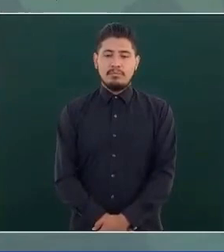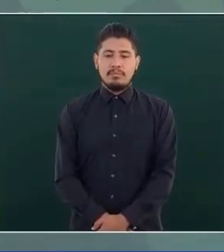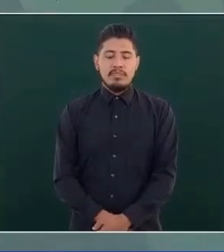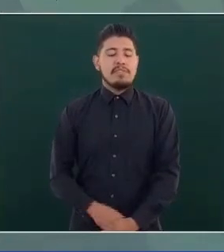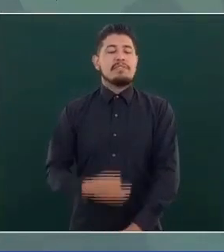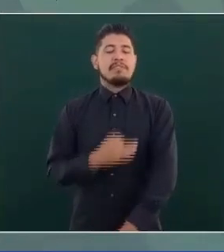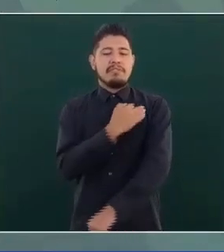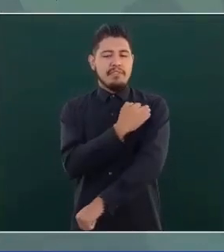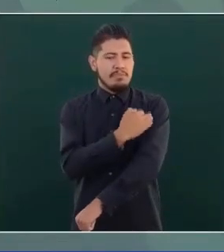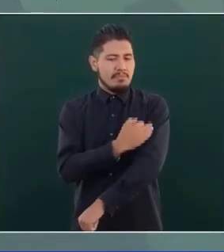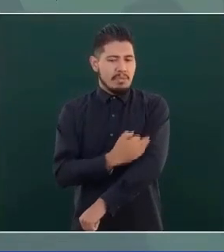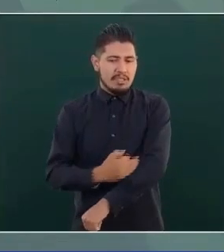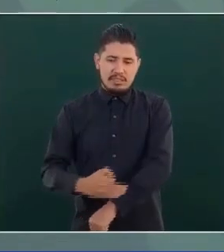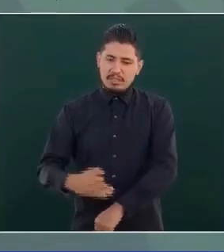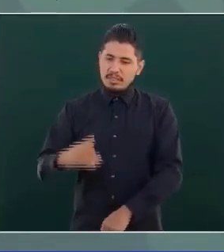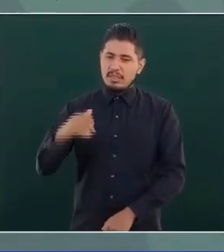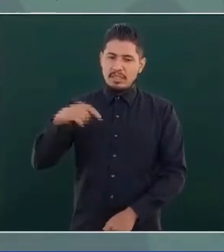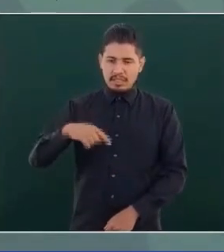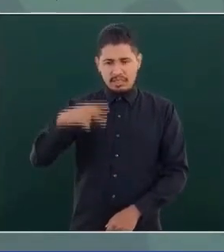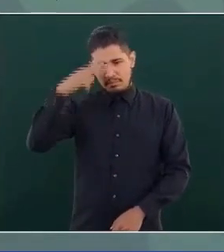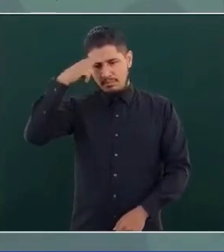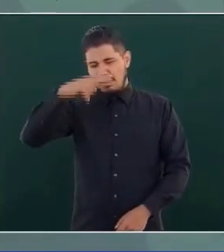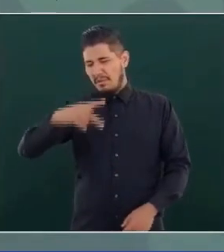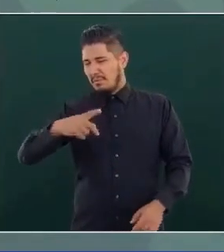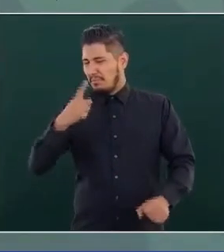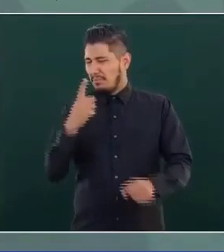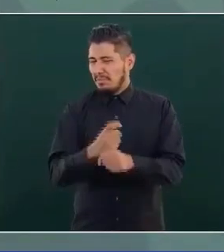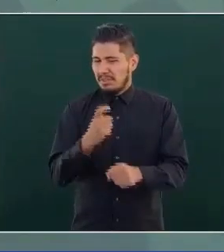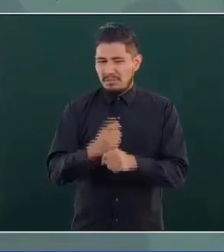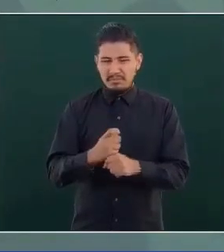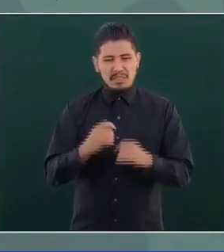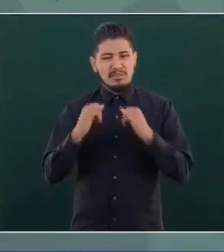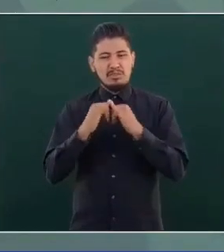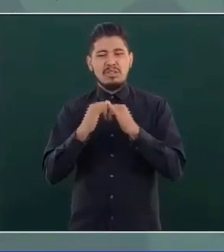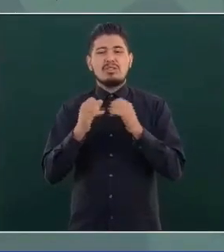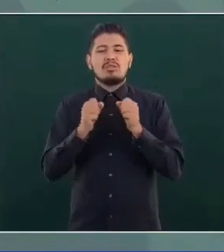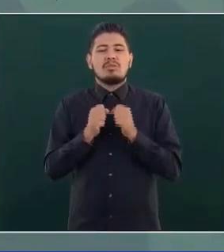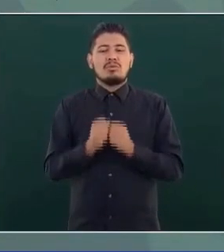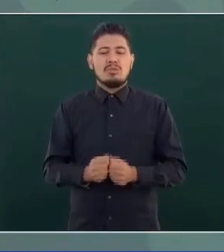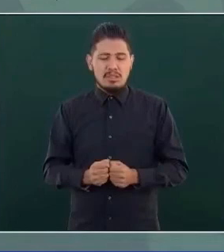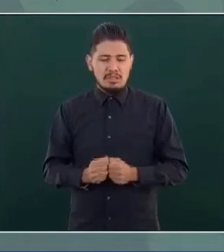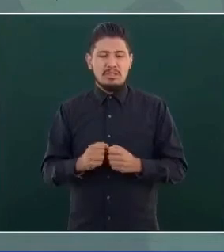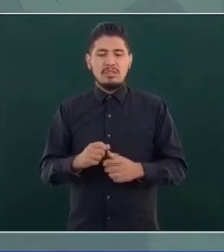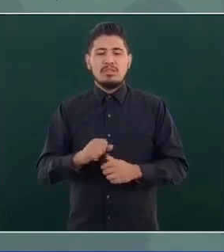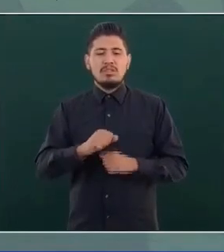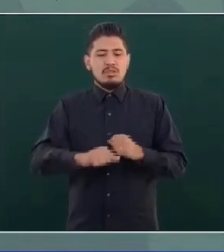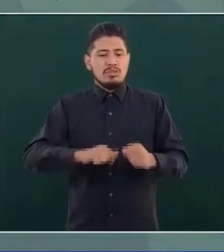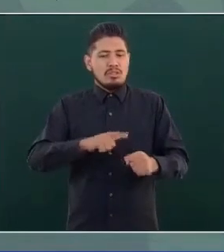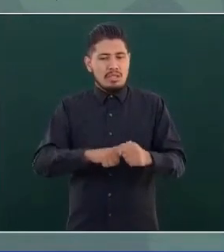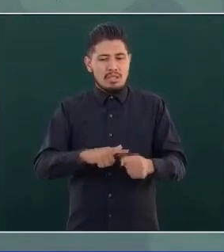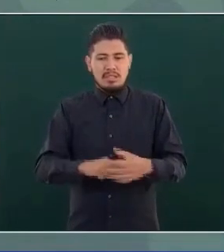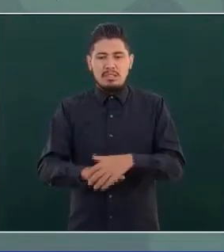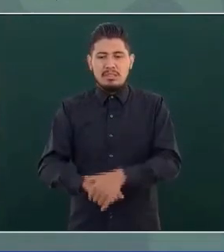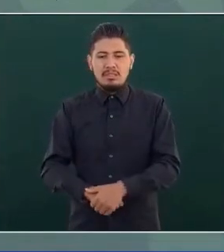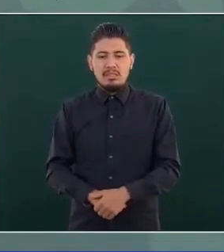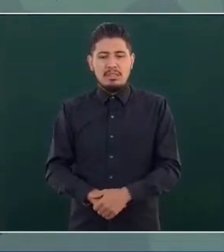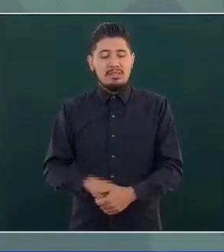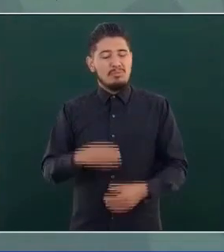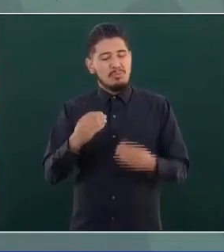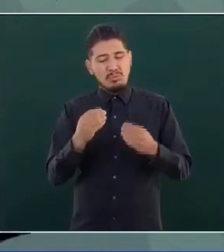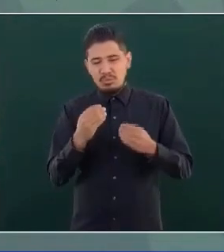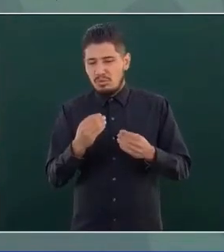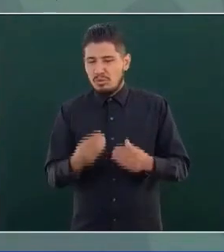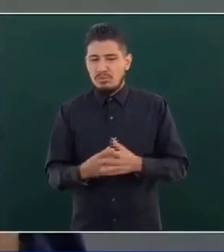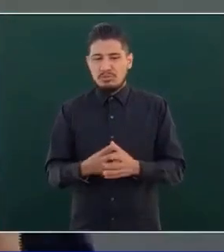La familia en México es la principal institución de seguridad social. Eso es algo